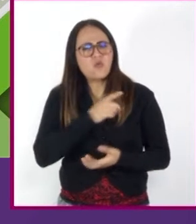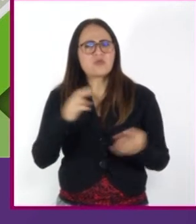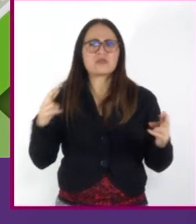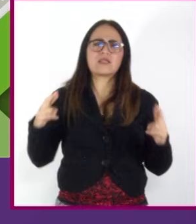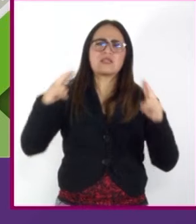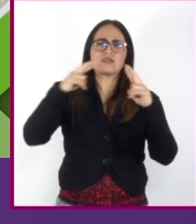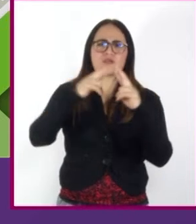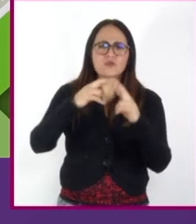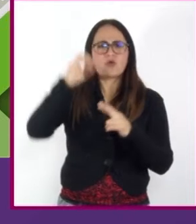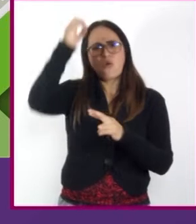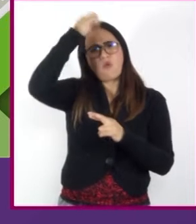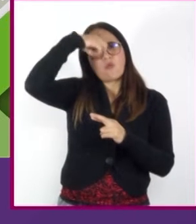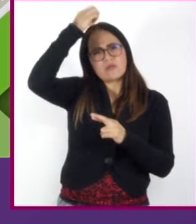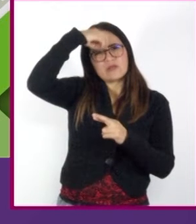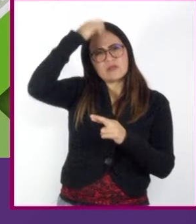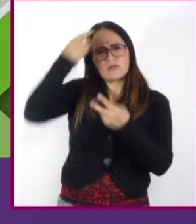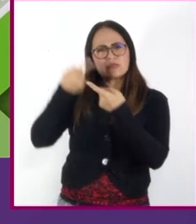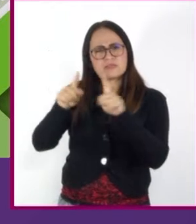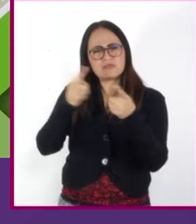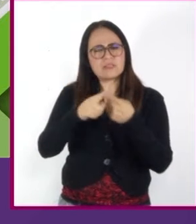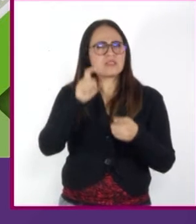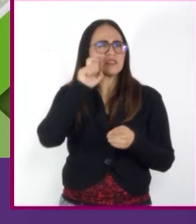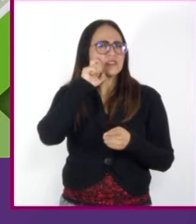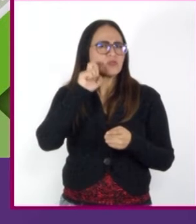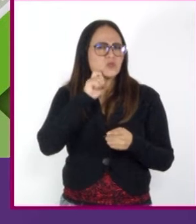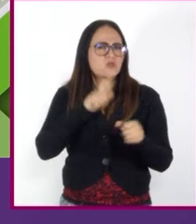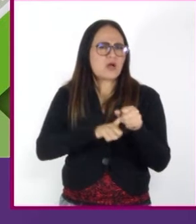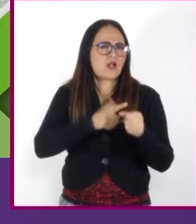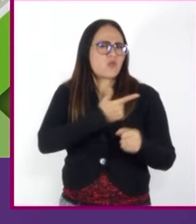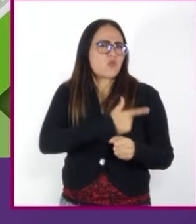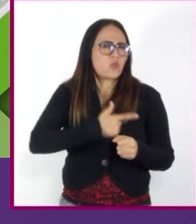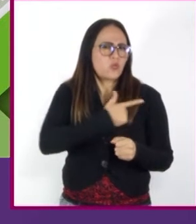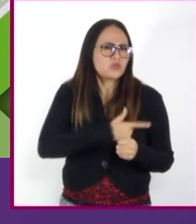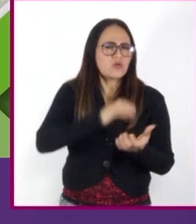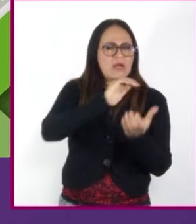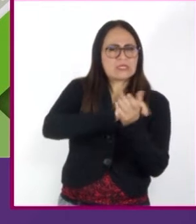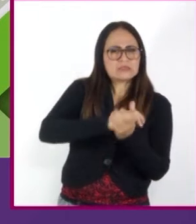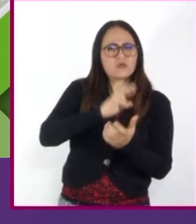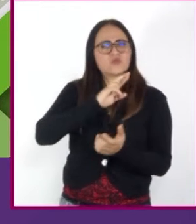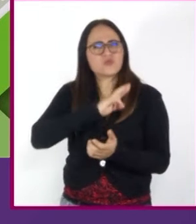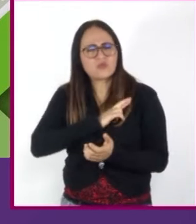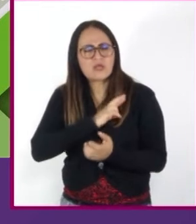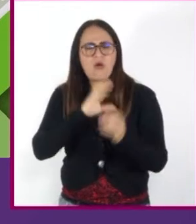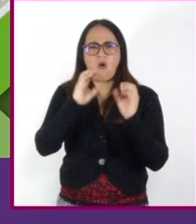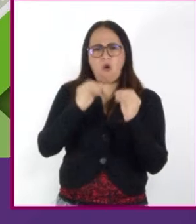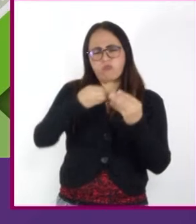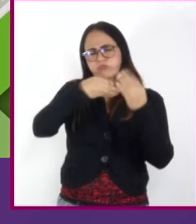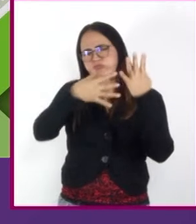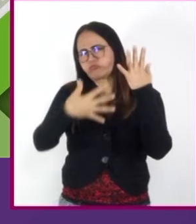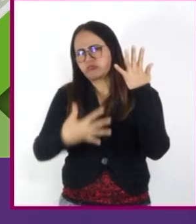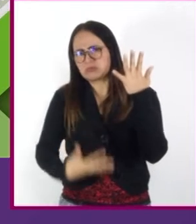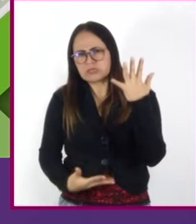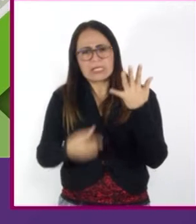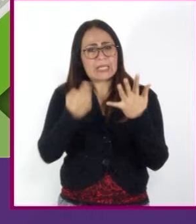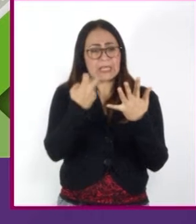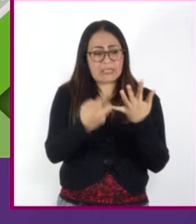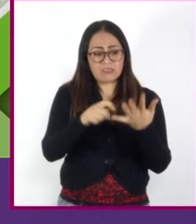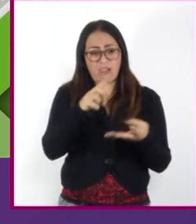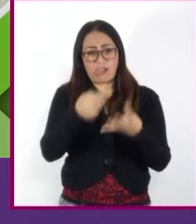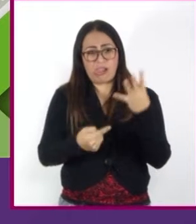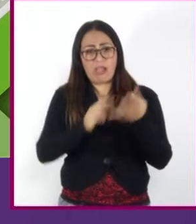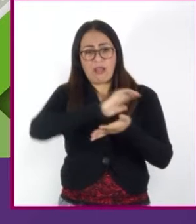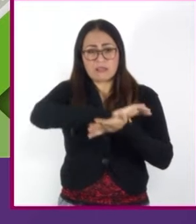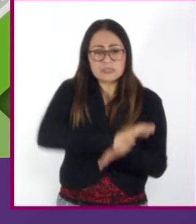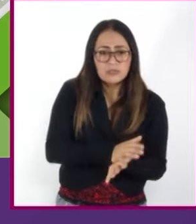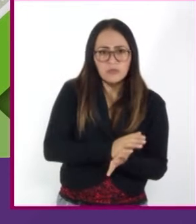las opiniones, la orientación sexual, el estado civil o cualquier otra que atente contra la dignidad